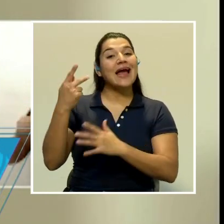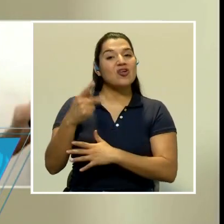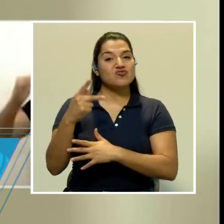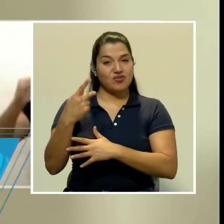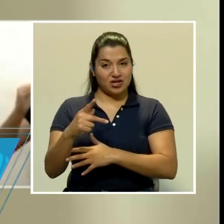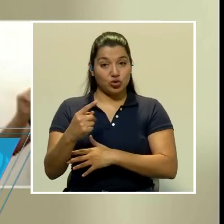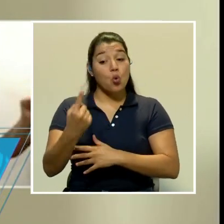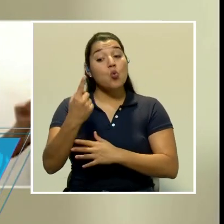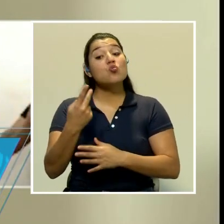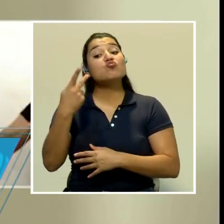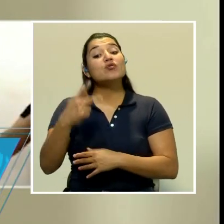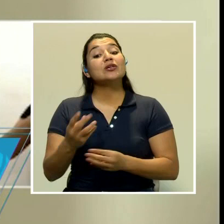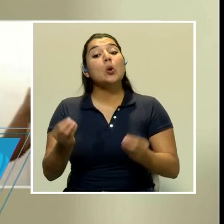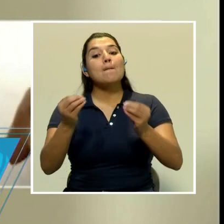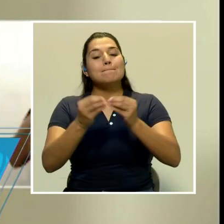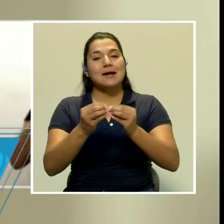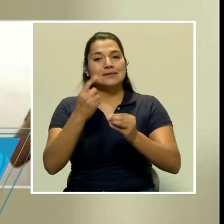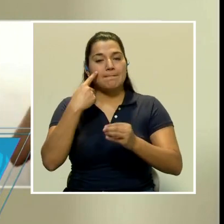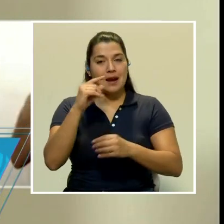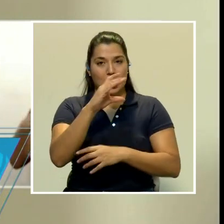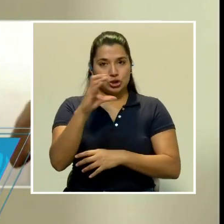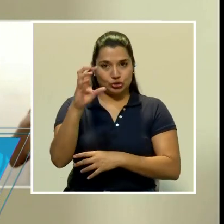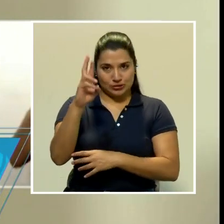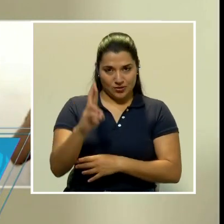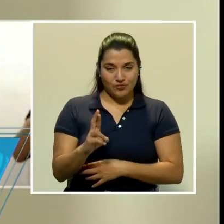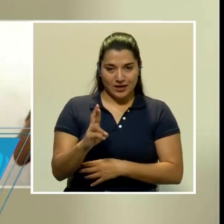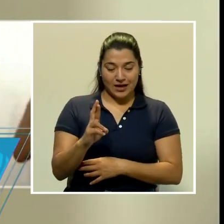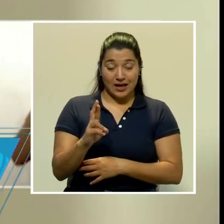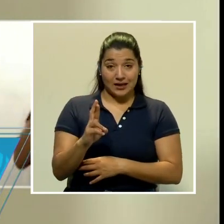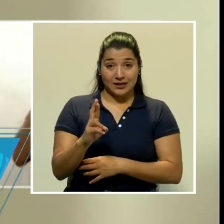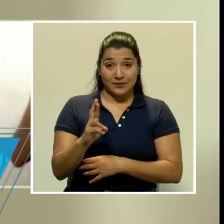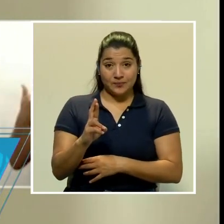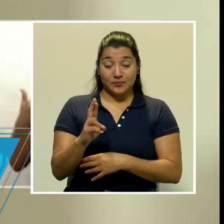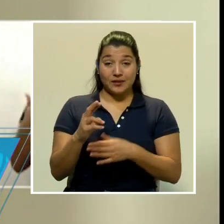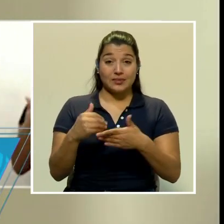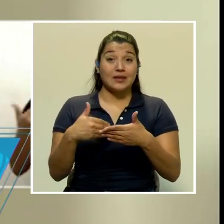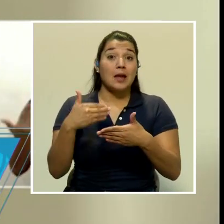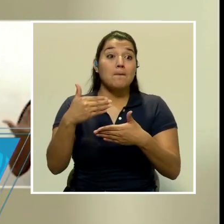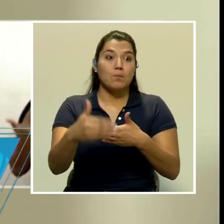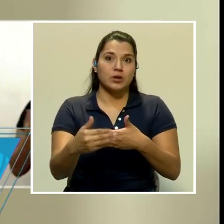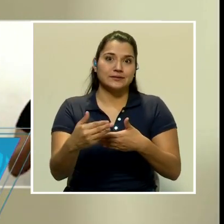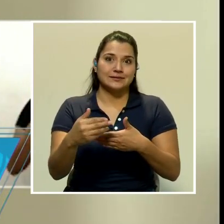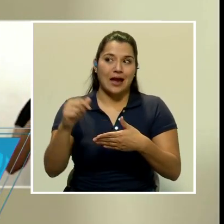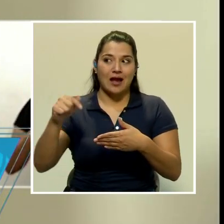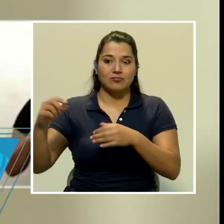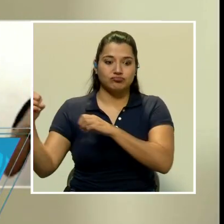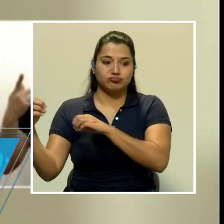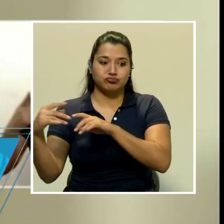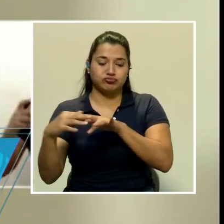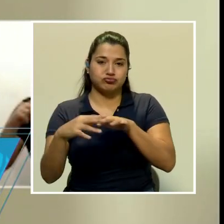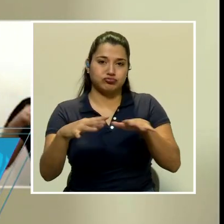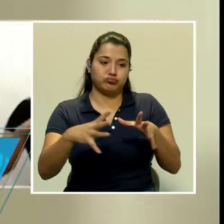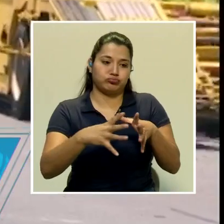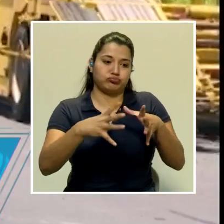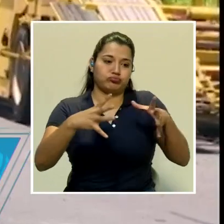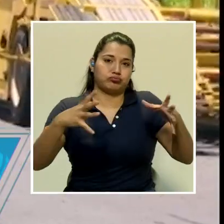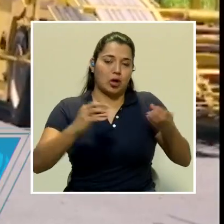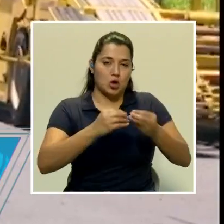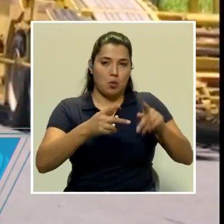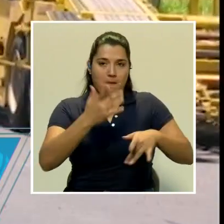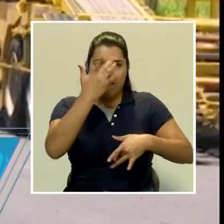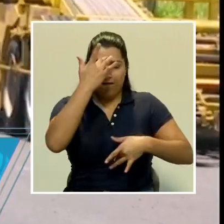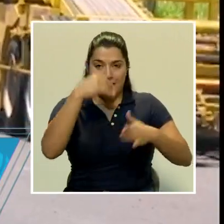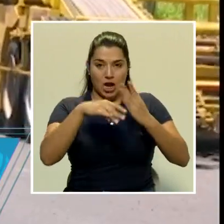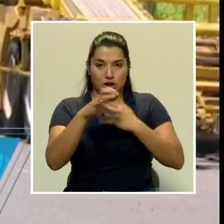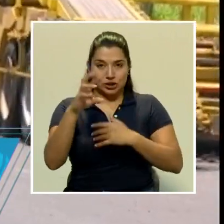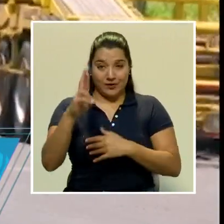una carga adicional en el riesgo de que tengamos eventualmente también una transmisión incrementada en nuestro país. Para el